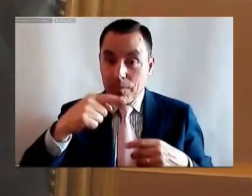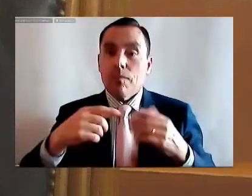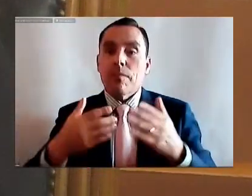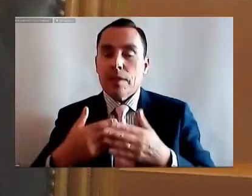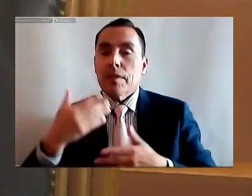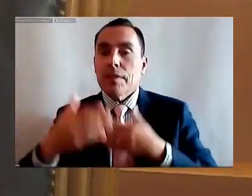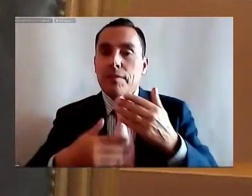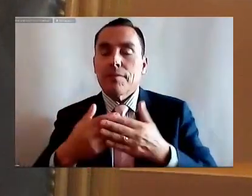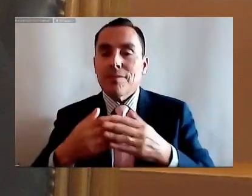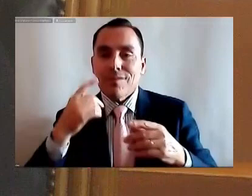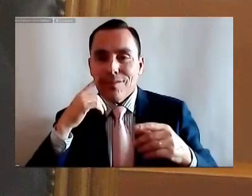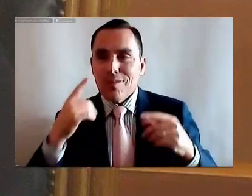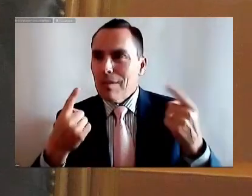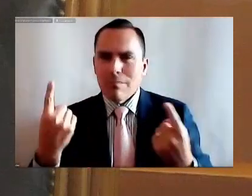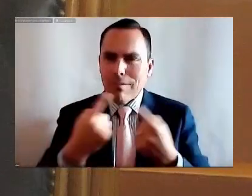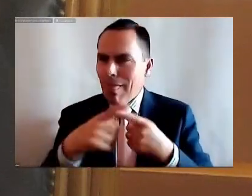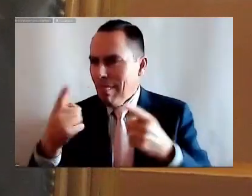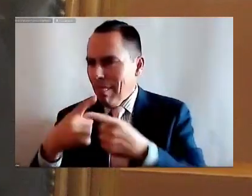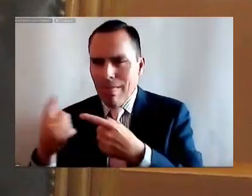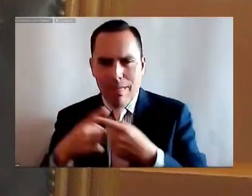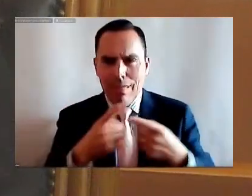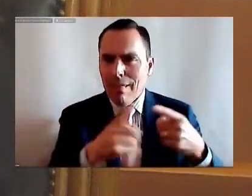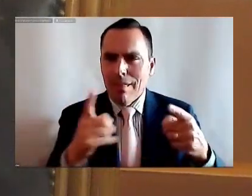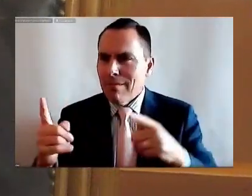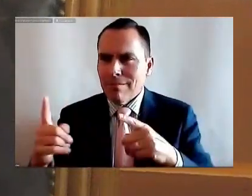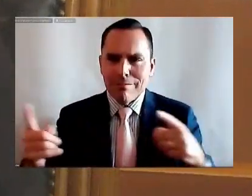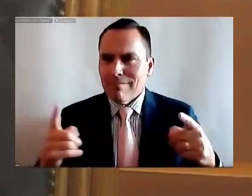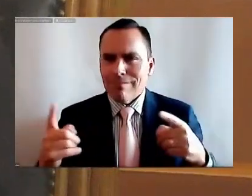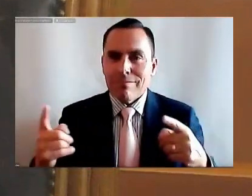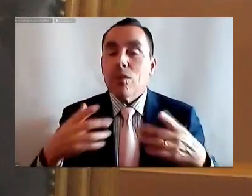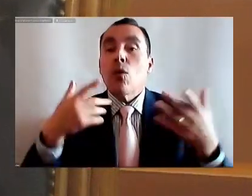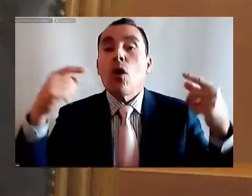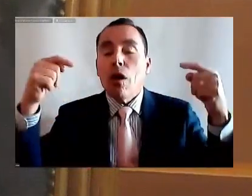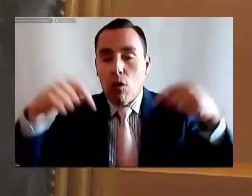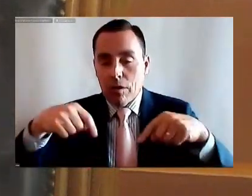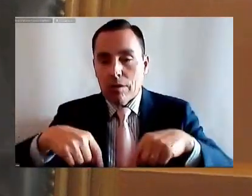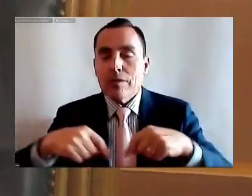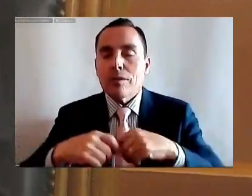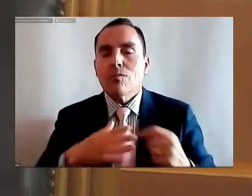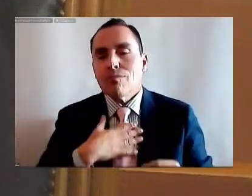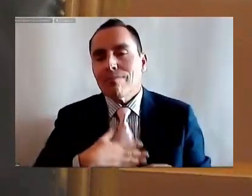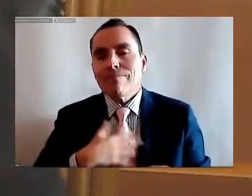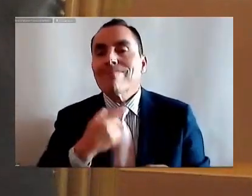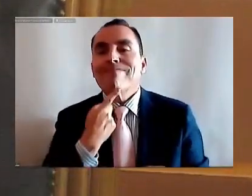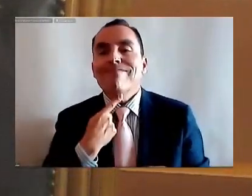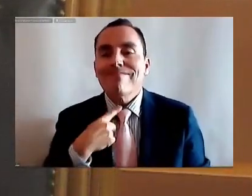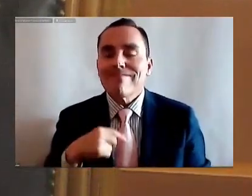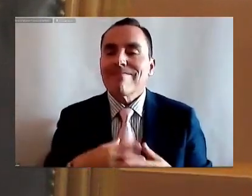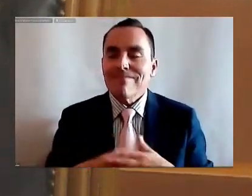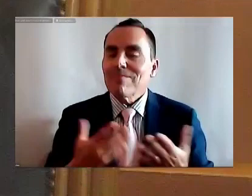dicotomías que existen y este deseo de poder compatibilizar.